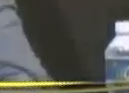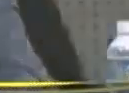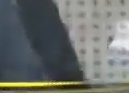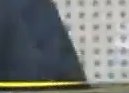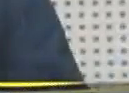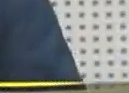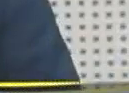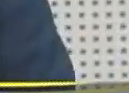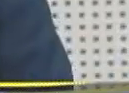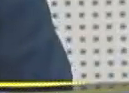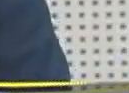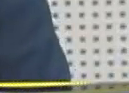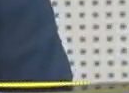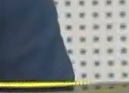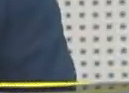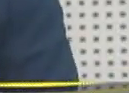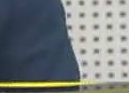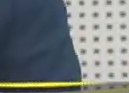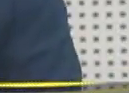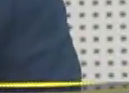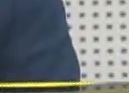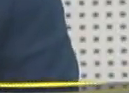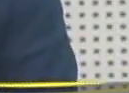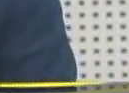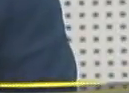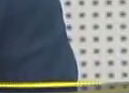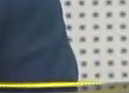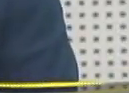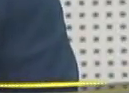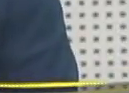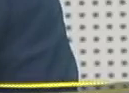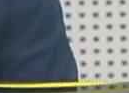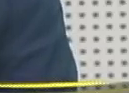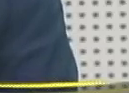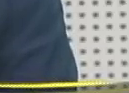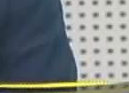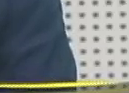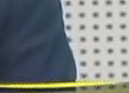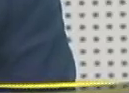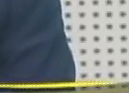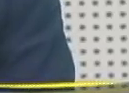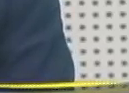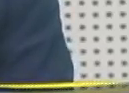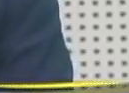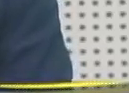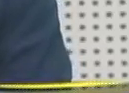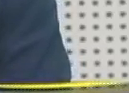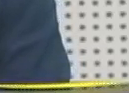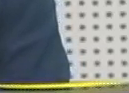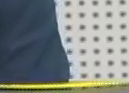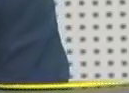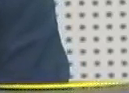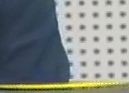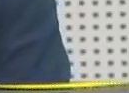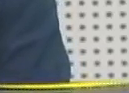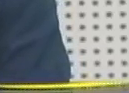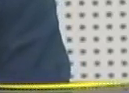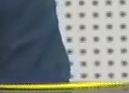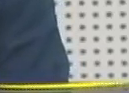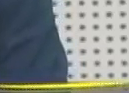A nuestros hermanos que nos acompañan, saludamos al hermano Nicolás Maduro